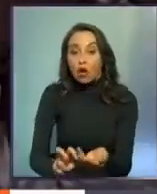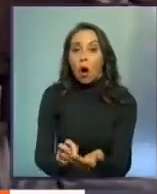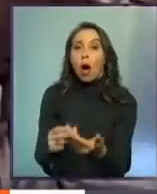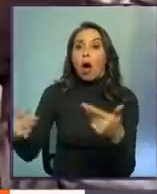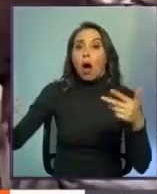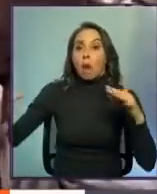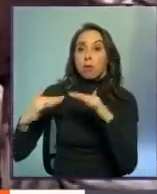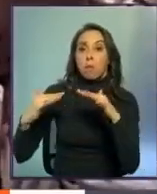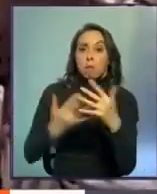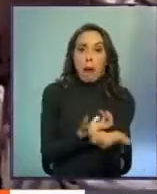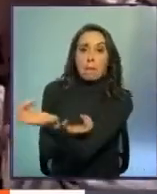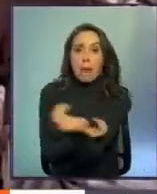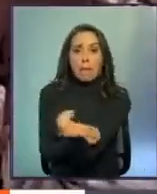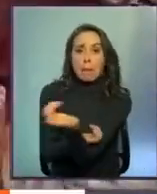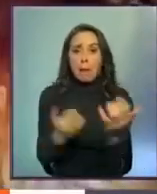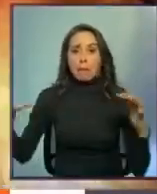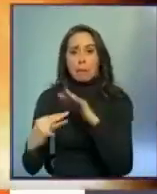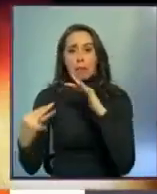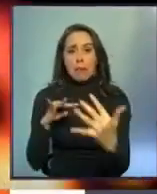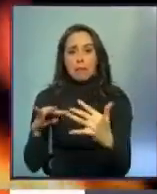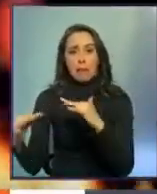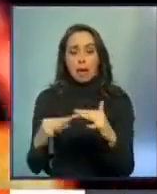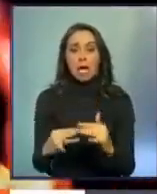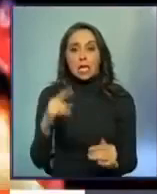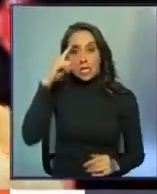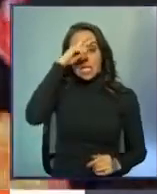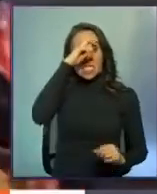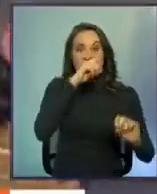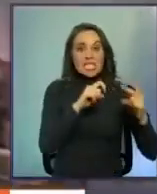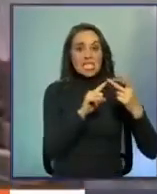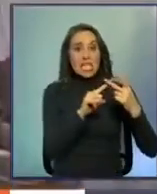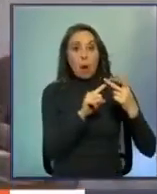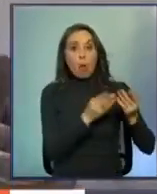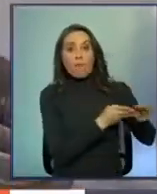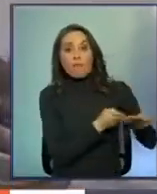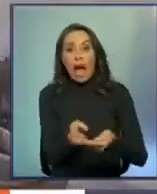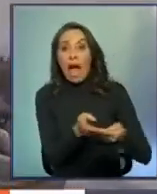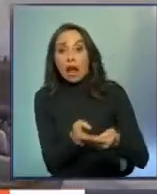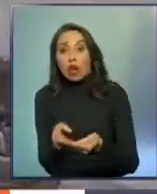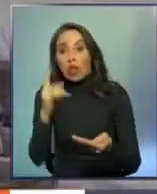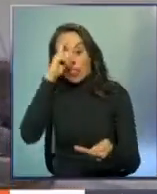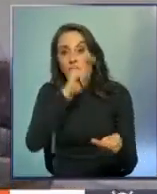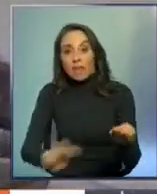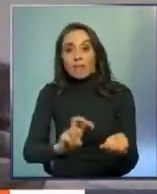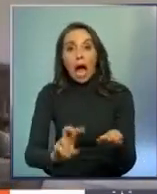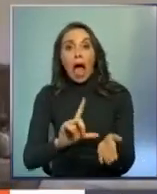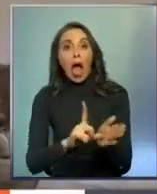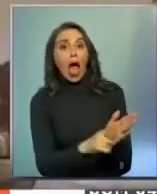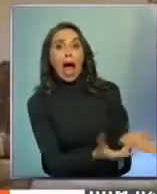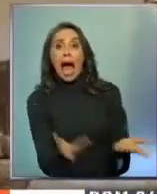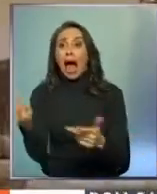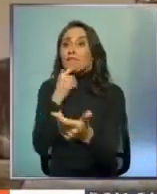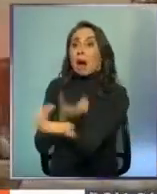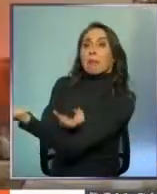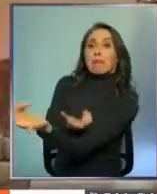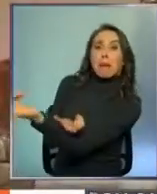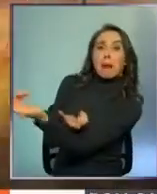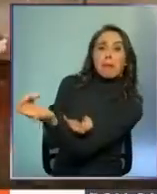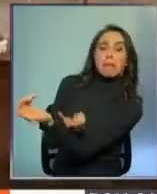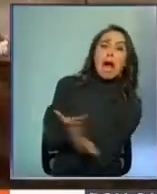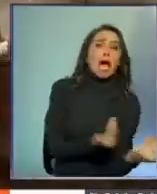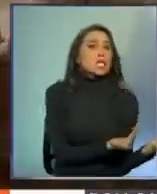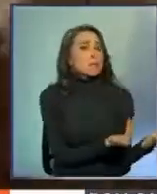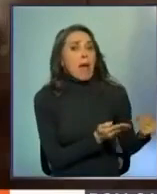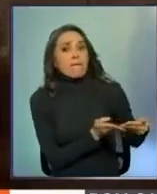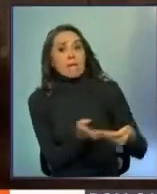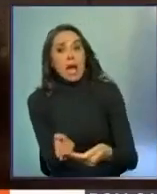incorporación de la segunda oleada de desembarco. En medio del caos, en lo que debió ser